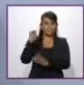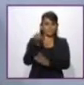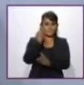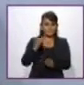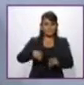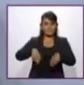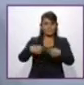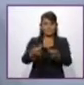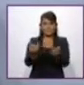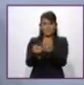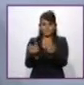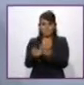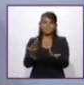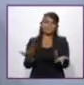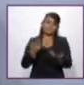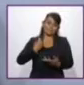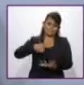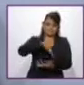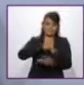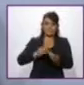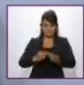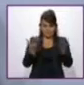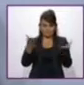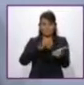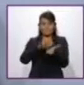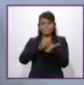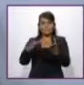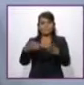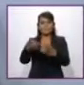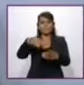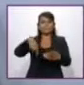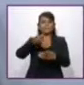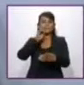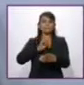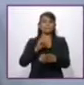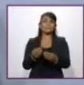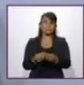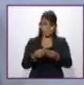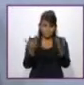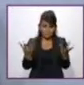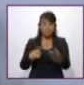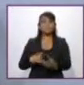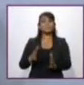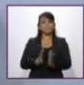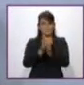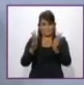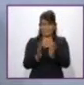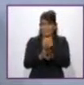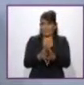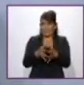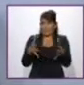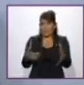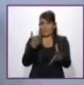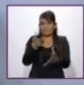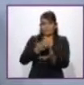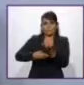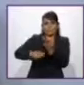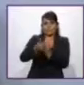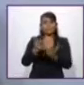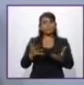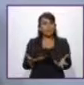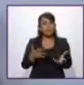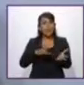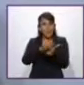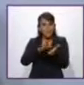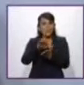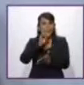por supuesto, el apoyo que le podamos dar a este sector, que sin lugar a dudas es gran participante en la economía del Estado. Tenemos